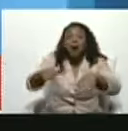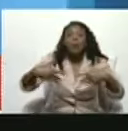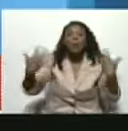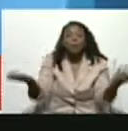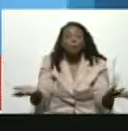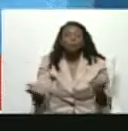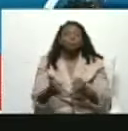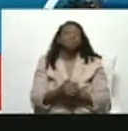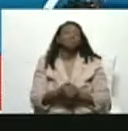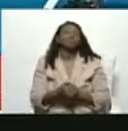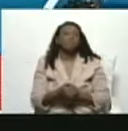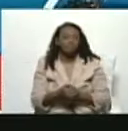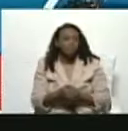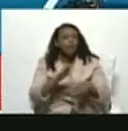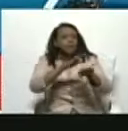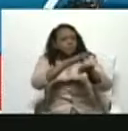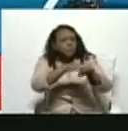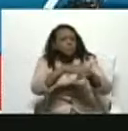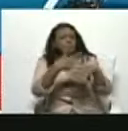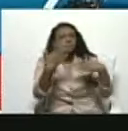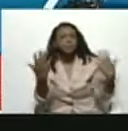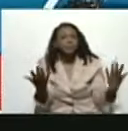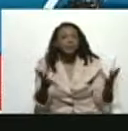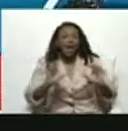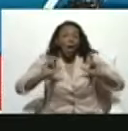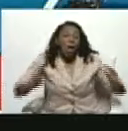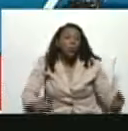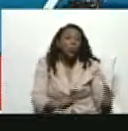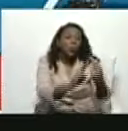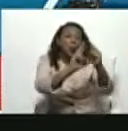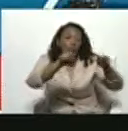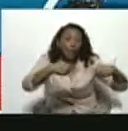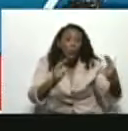presentes? Mira, el reencuentro sería